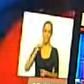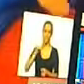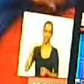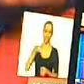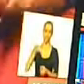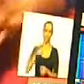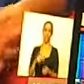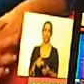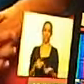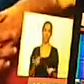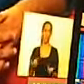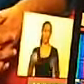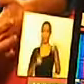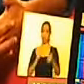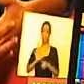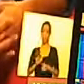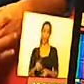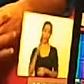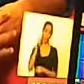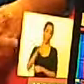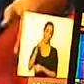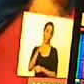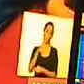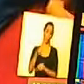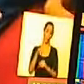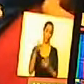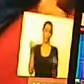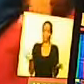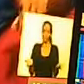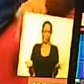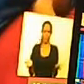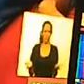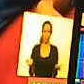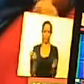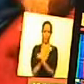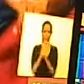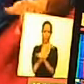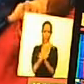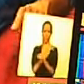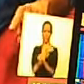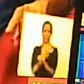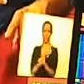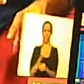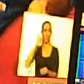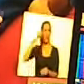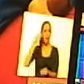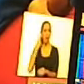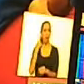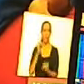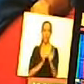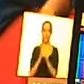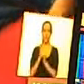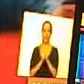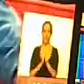sé. Pero, ajá. Eso me acuerda cuando el 11 de abril